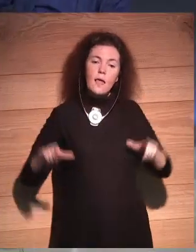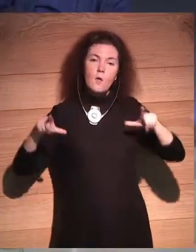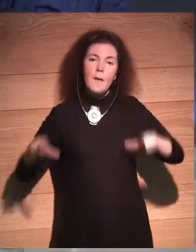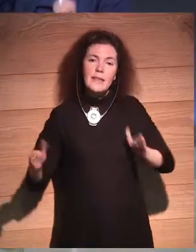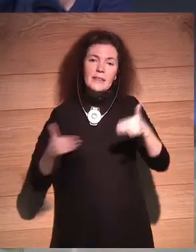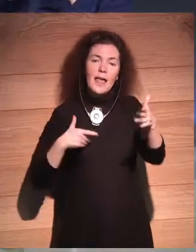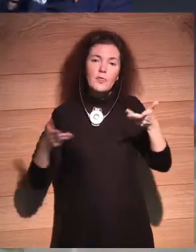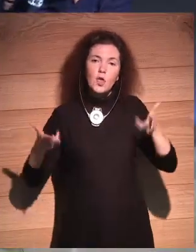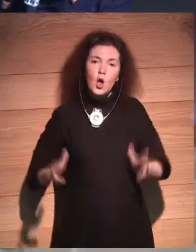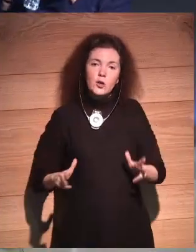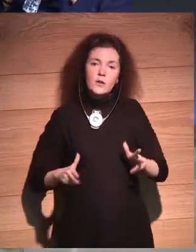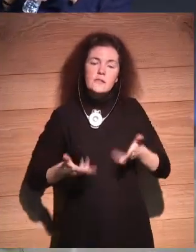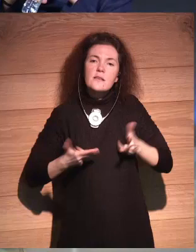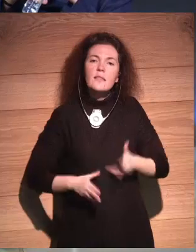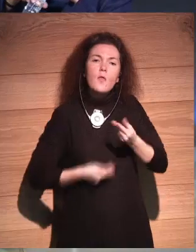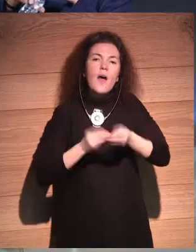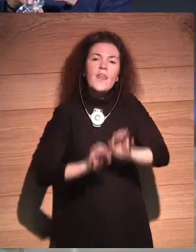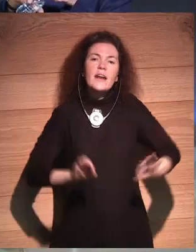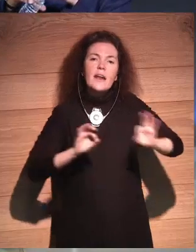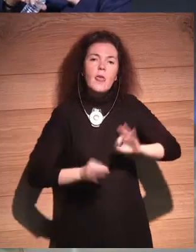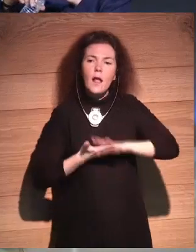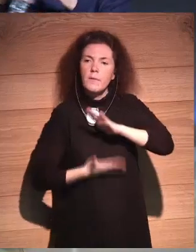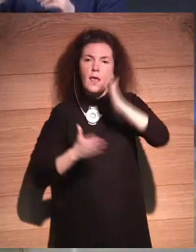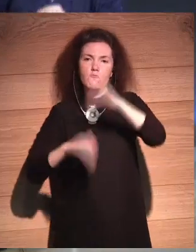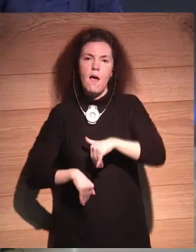habitación sin hacer nada.